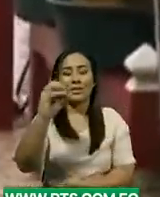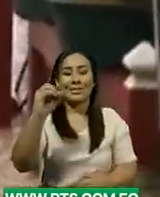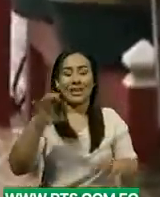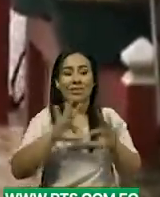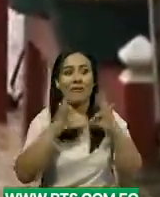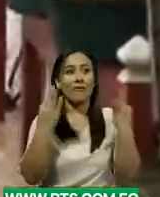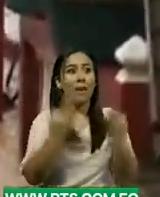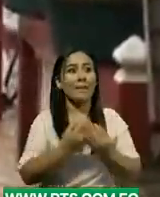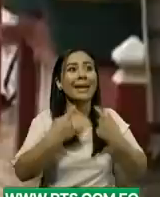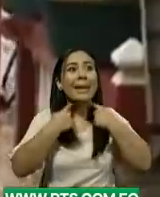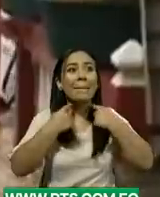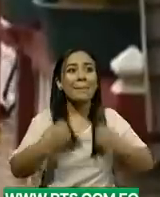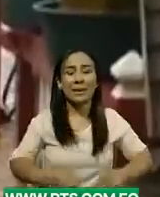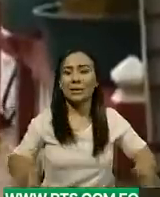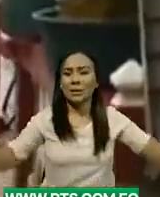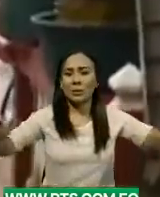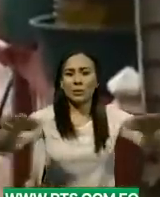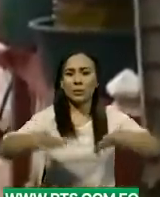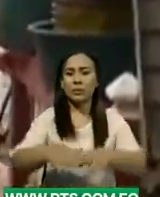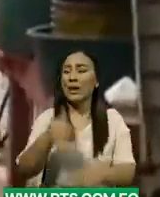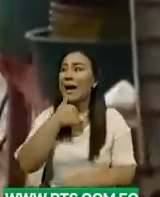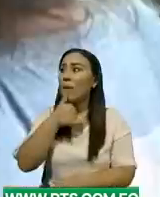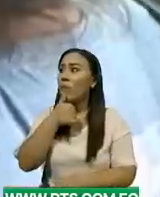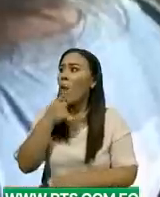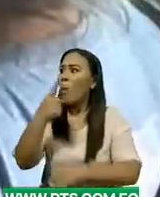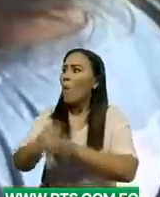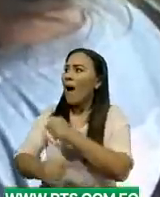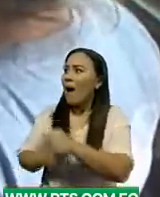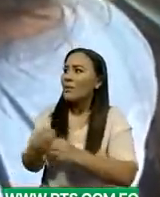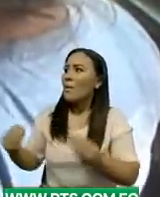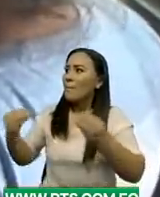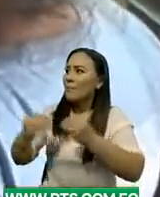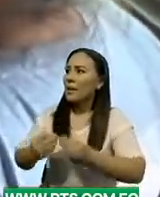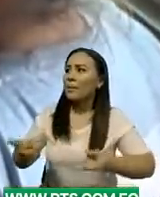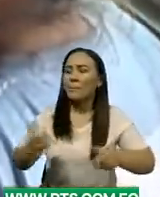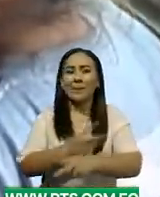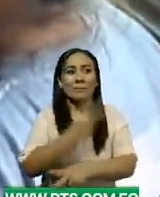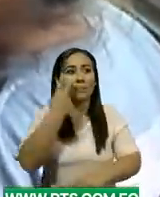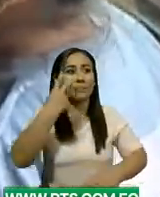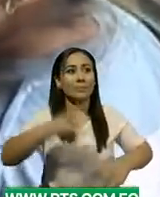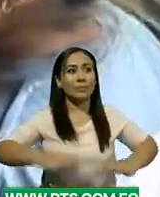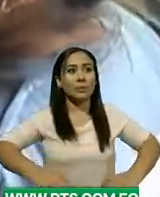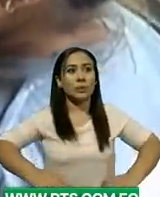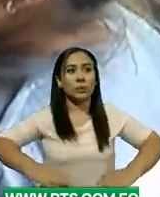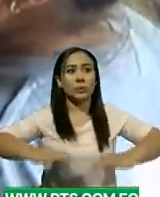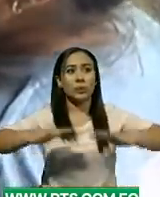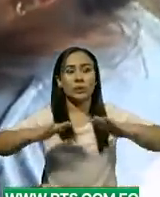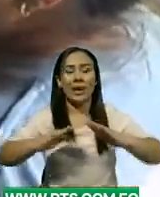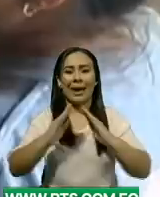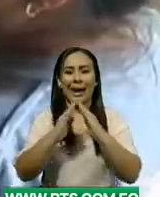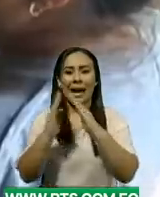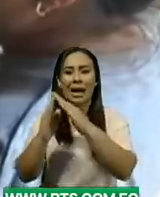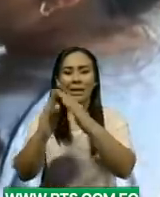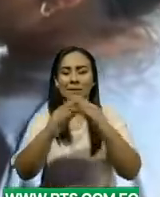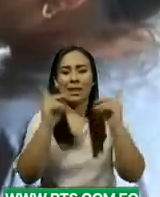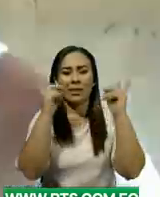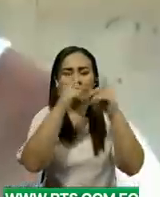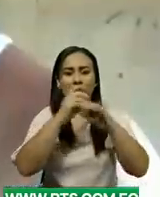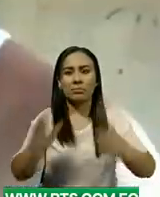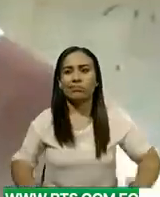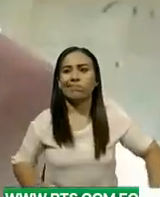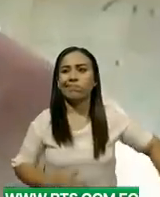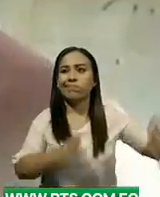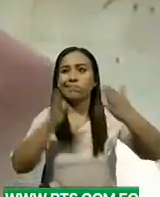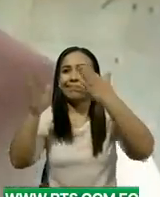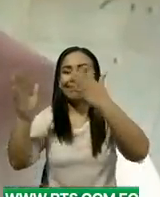en la parroquia La Unión. Un año más, el agua los sorprendió y despertaron con los enseres y electrodomésticos flotando.